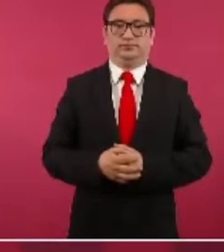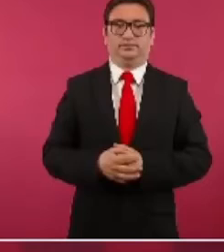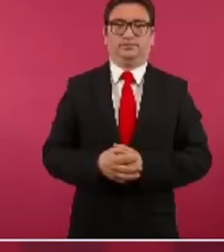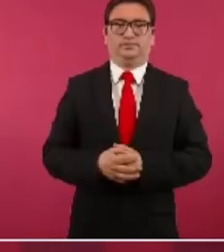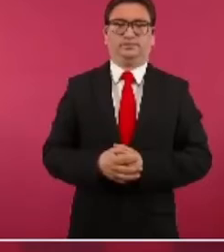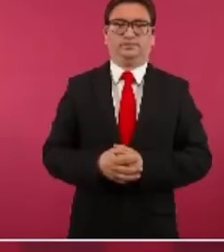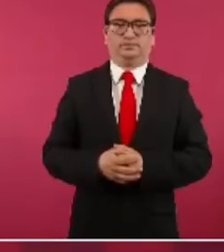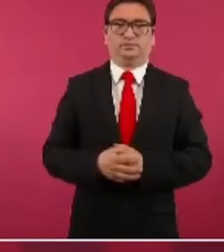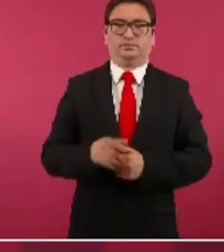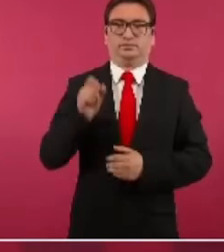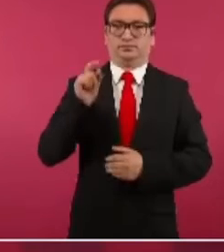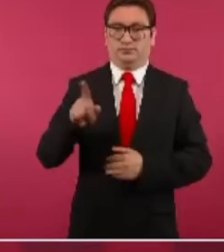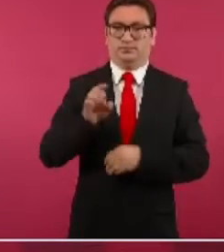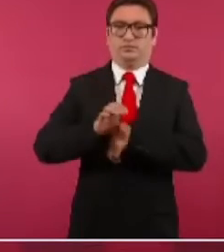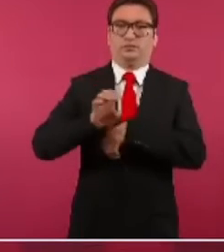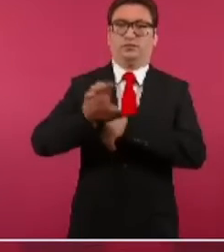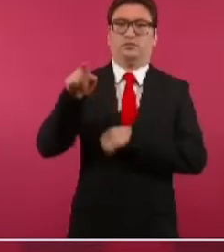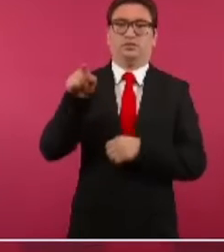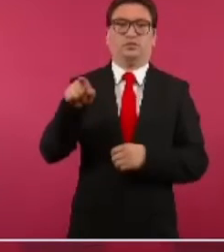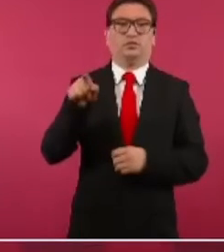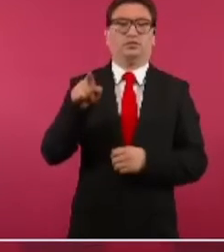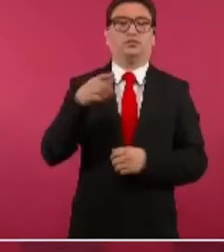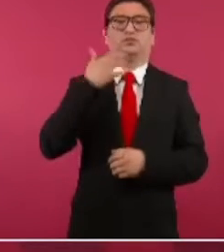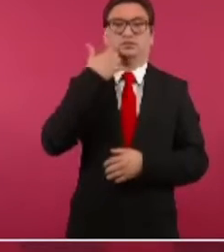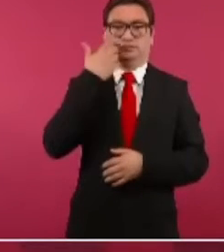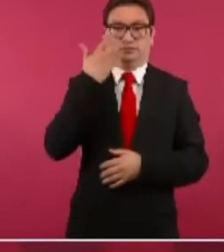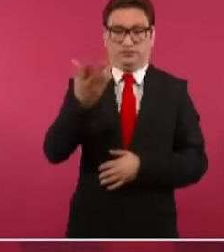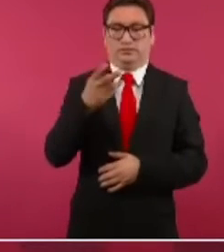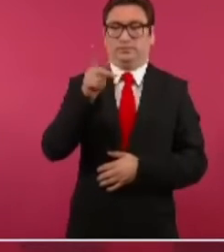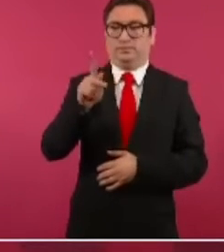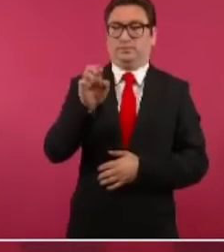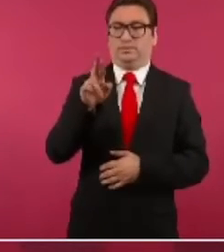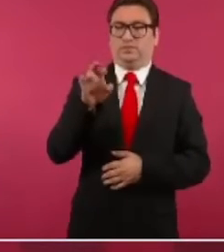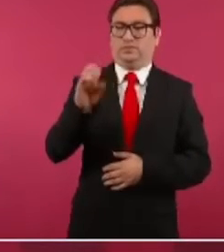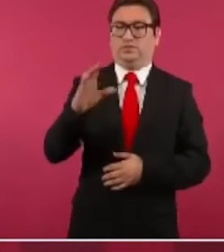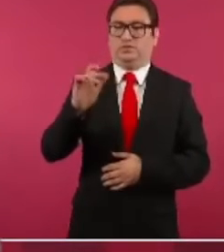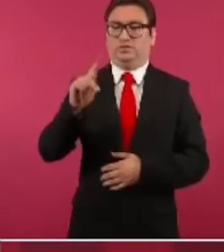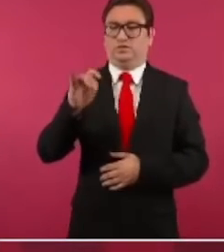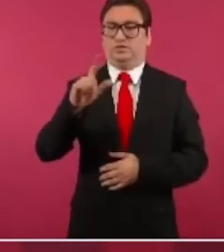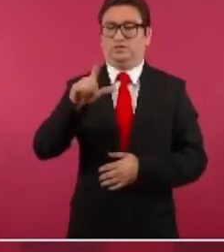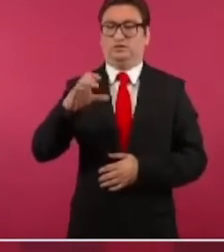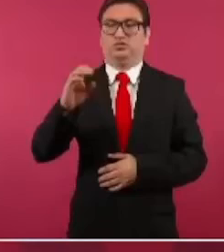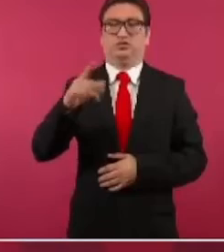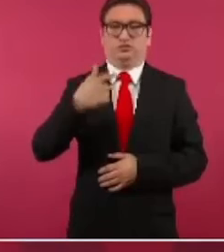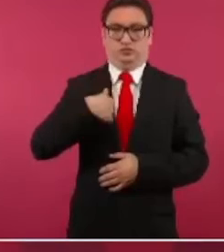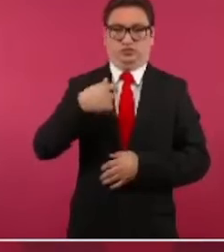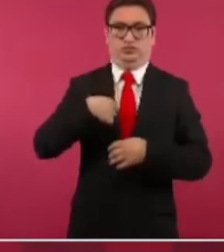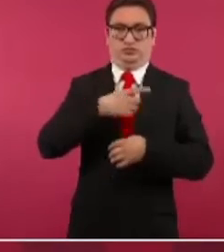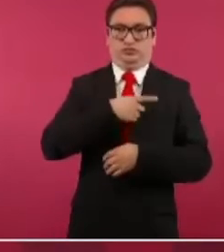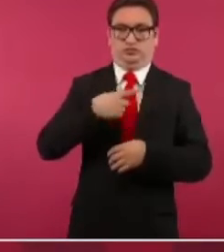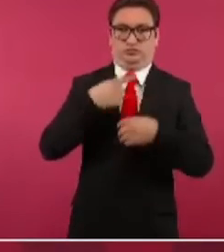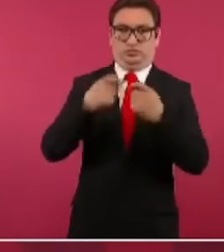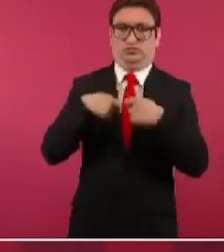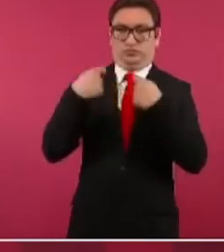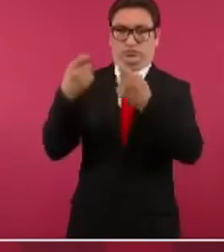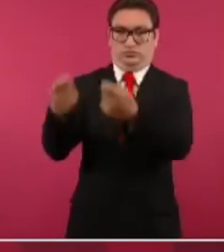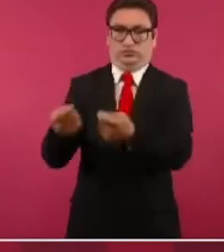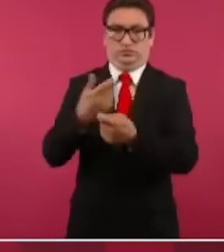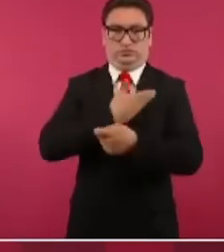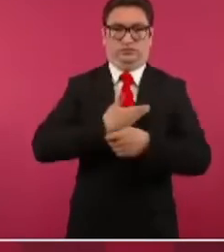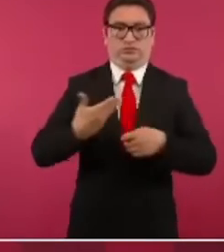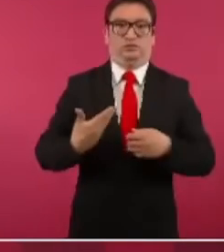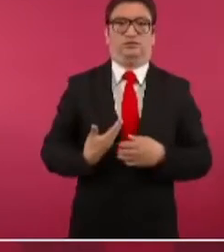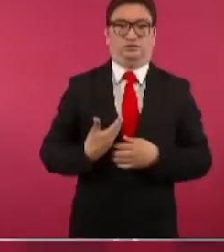de Ecuador. Queremos Pedro Castillo porque le tengo que entregar yo la presidencia,